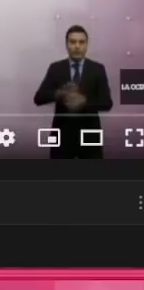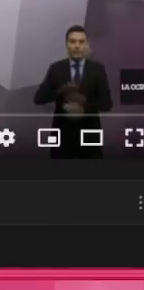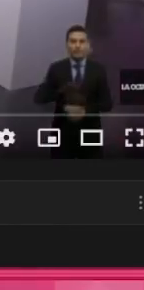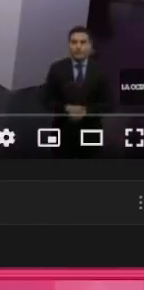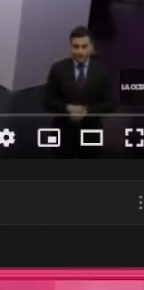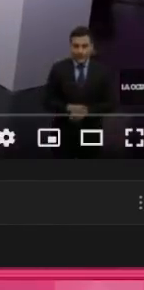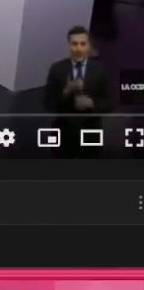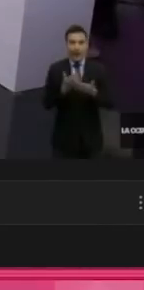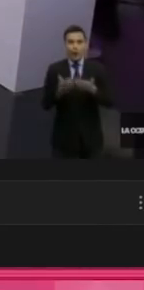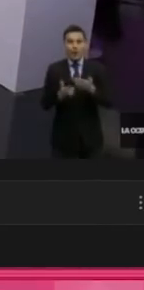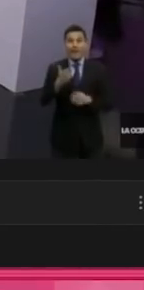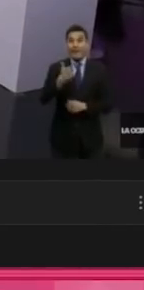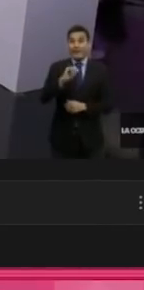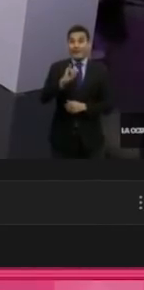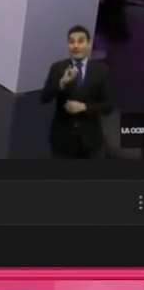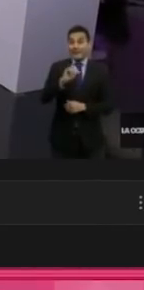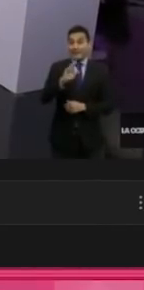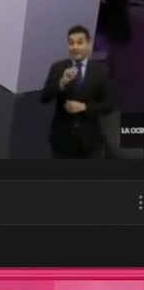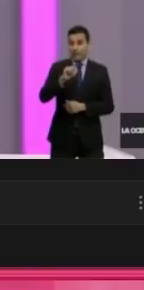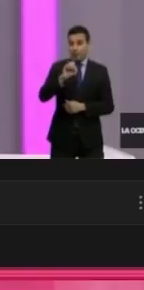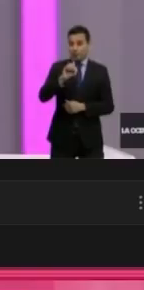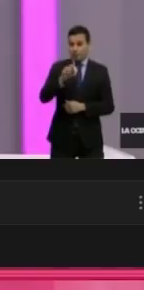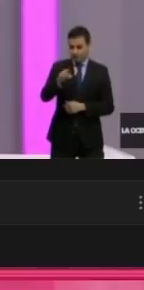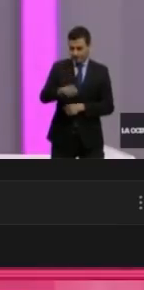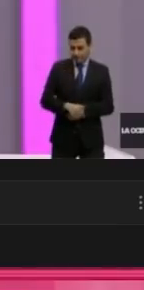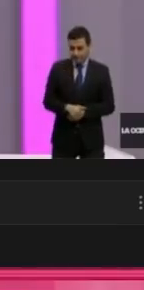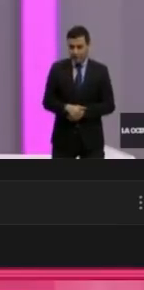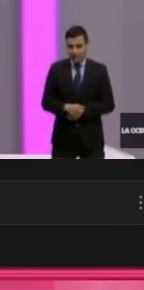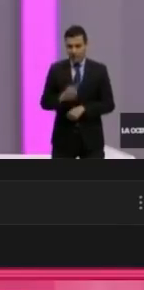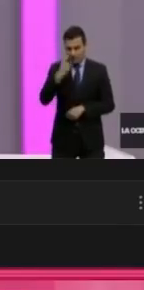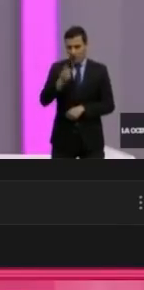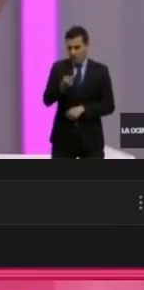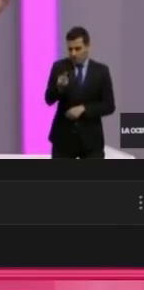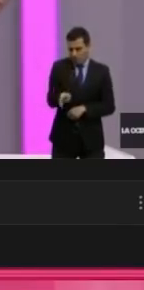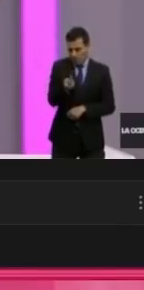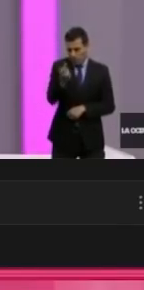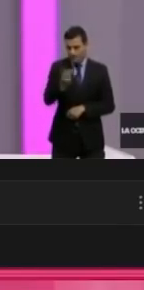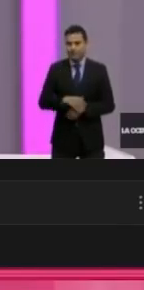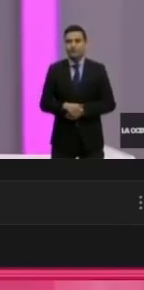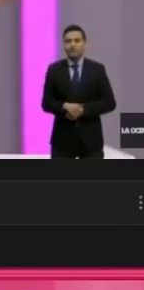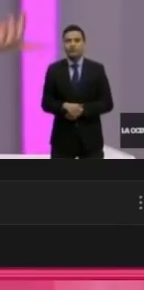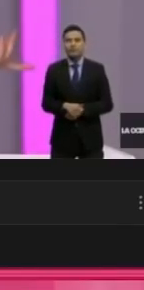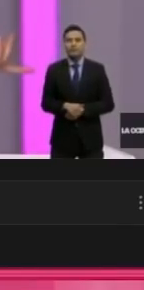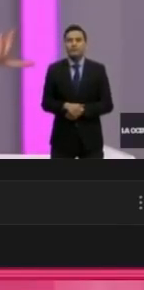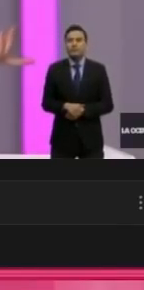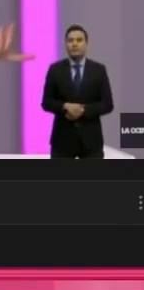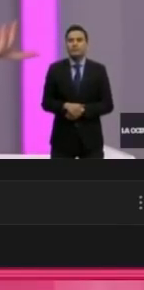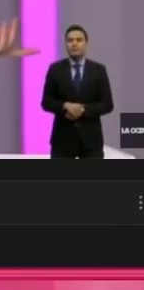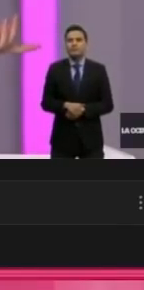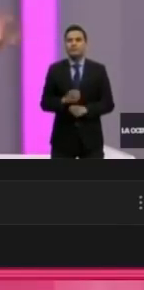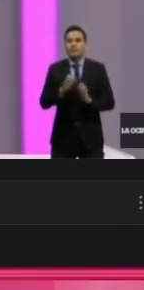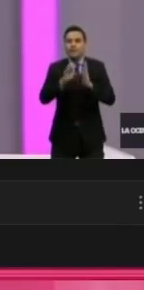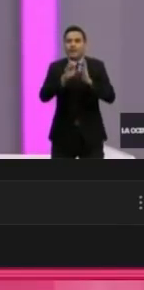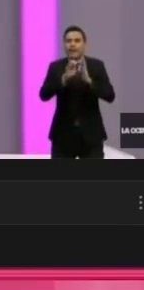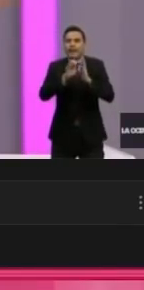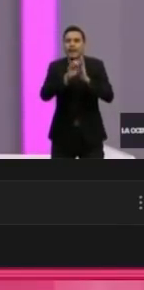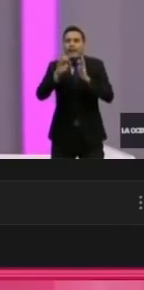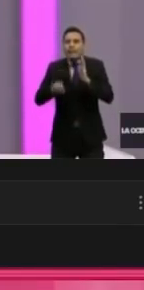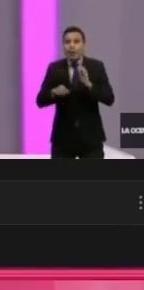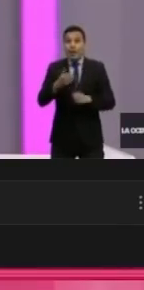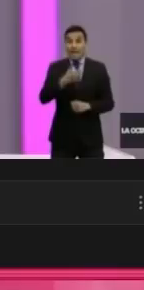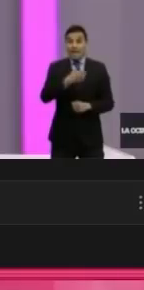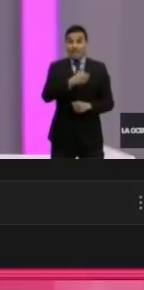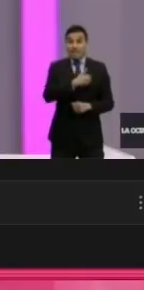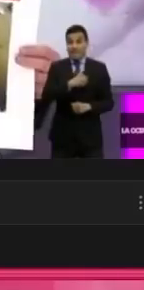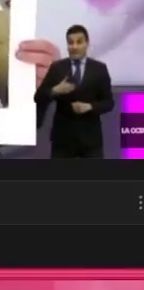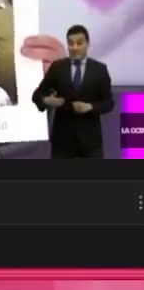en vivo. Pregunta, y la vuelvo a replantear por si nos acaban de sintonizar en este momento. Se está debatiendo aquí qué pasaría los próximos tres años, bueno, si el presidente